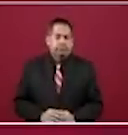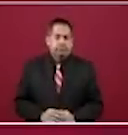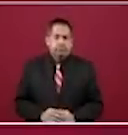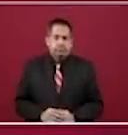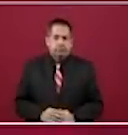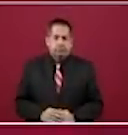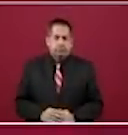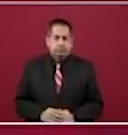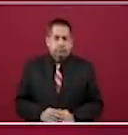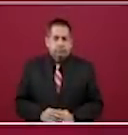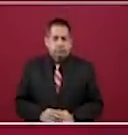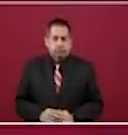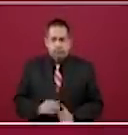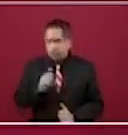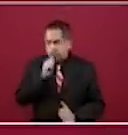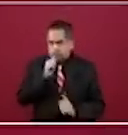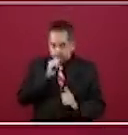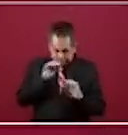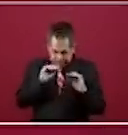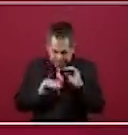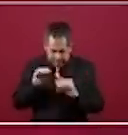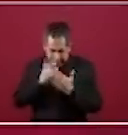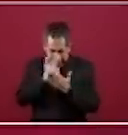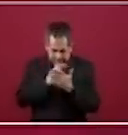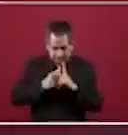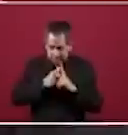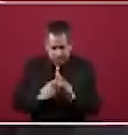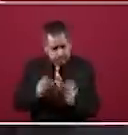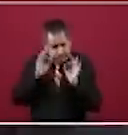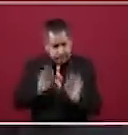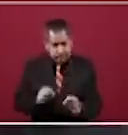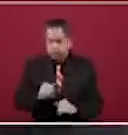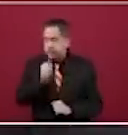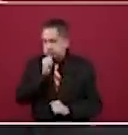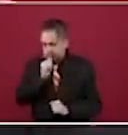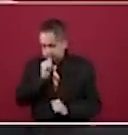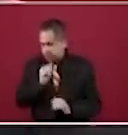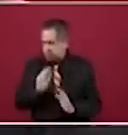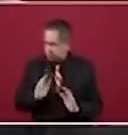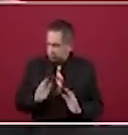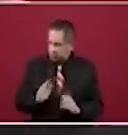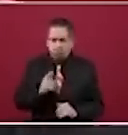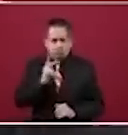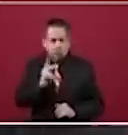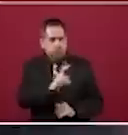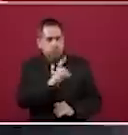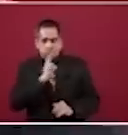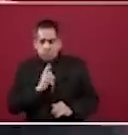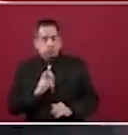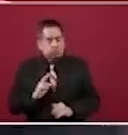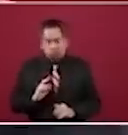No tenemos todavía los datos consolidados, pero el reporte que